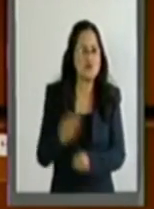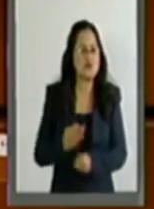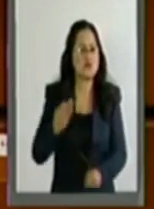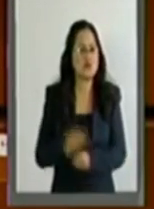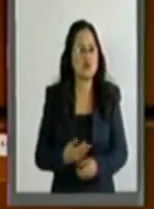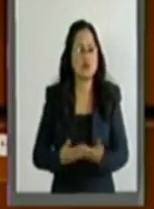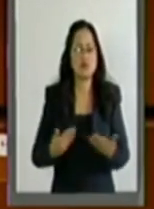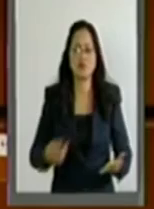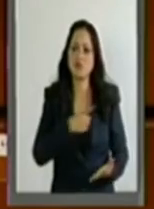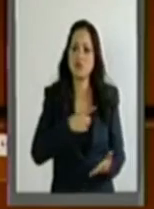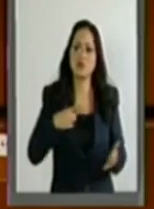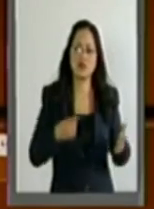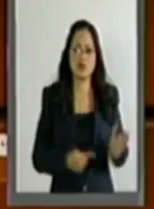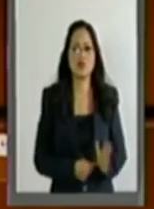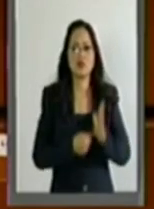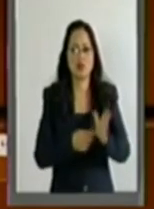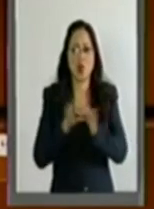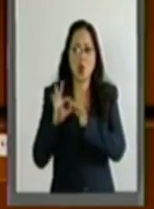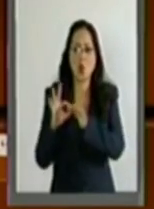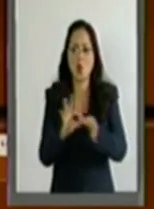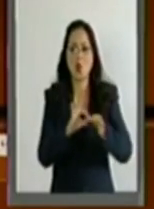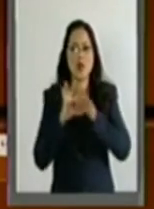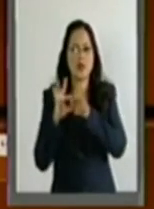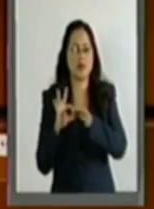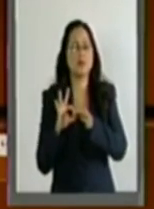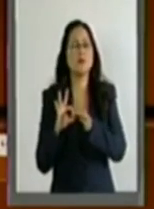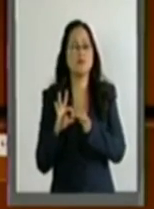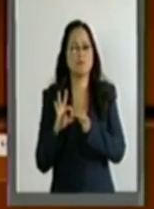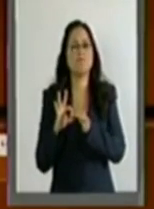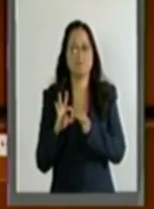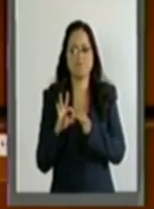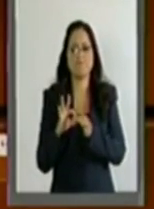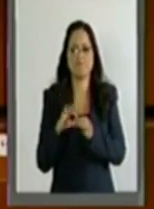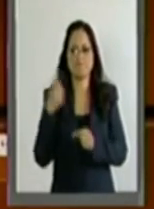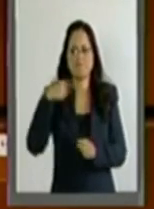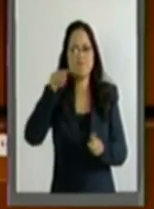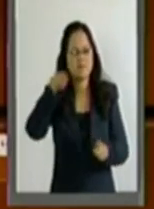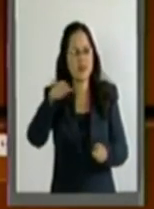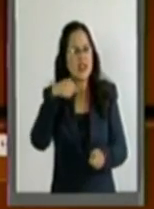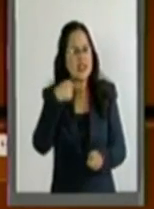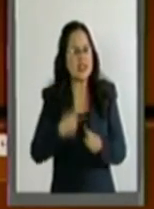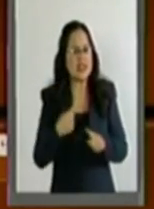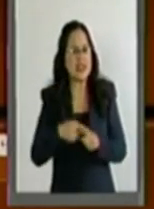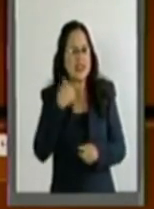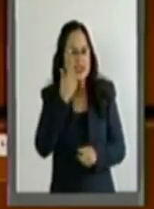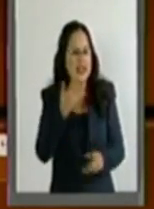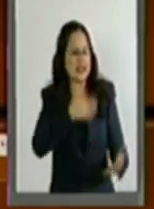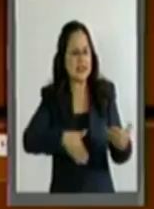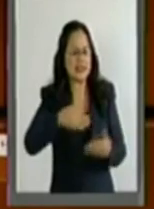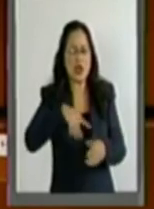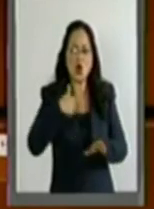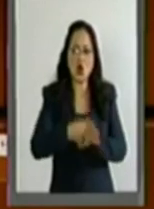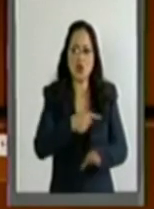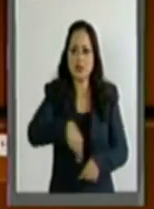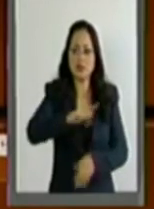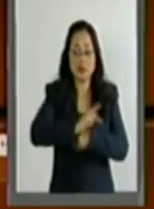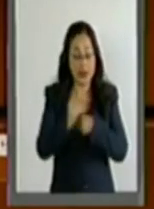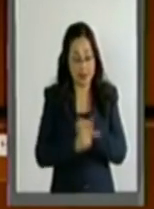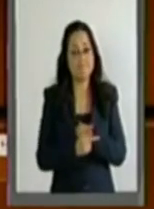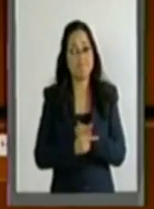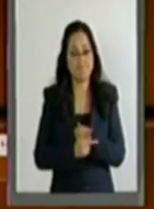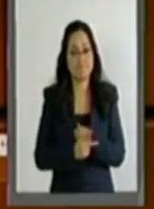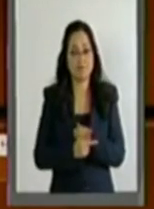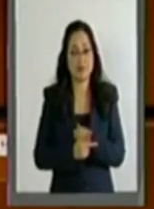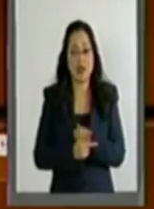a mostrar unidad, sobre todo unidad frente a quienes buscan desprestigiar a nuestro país. ¿Esta